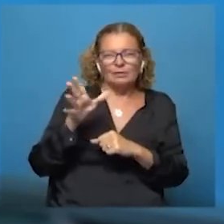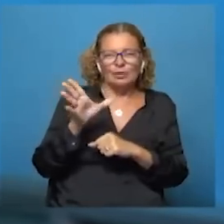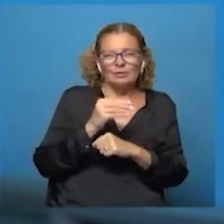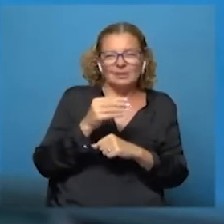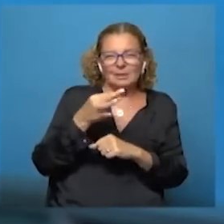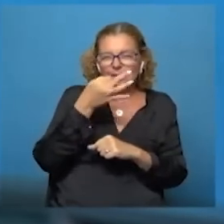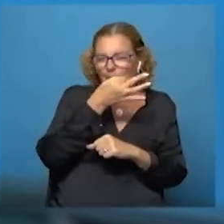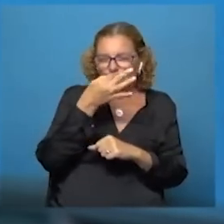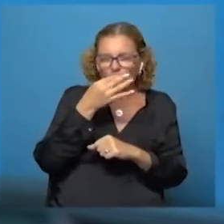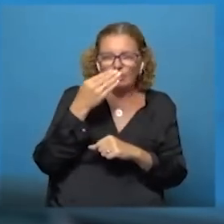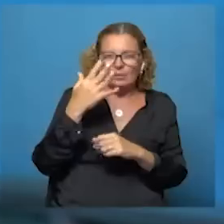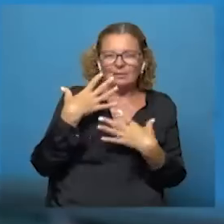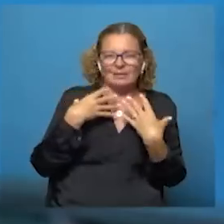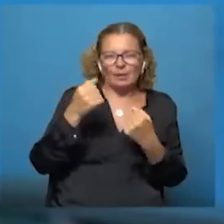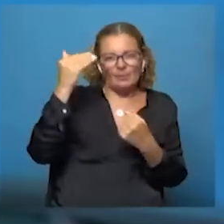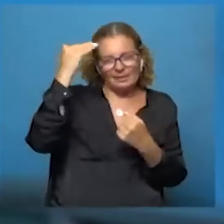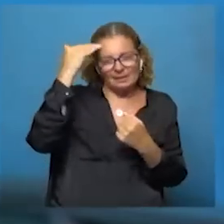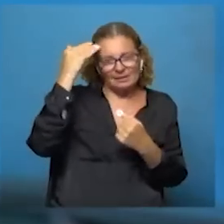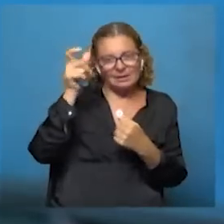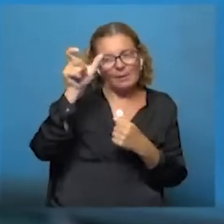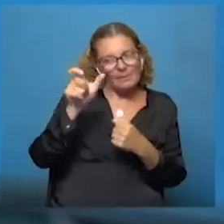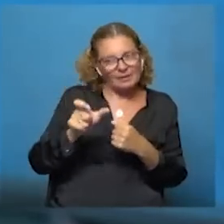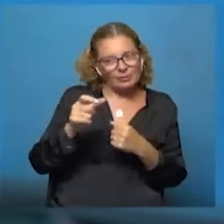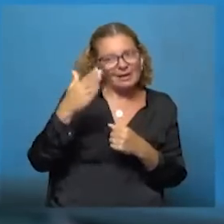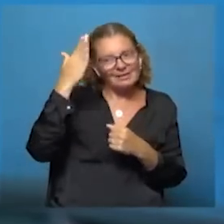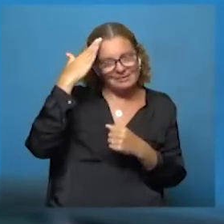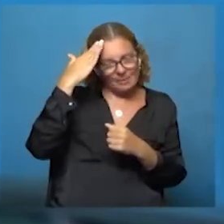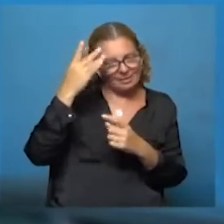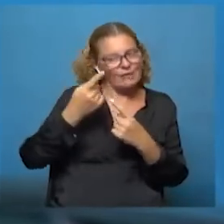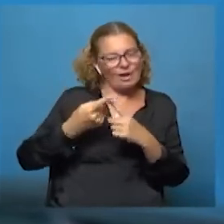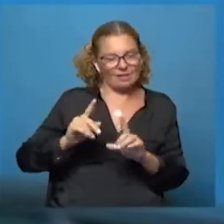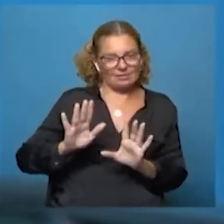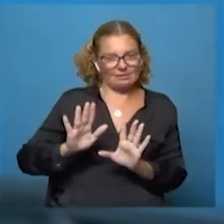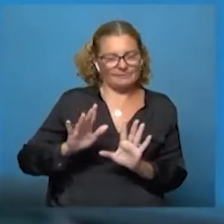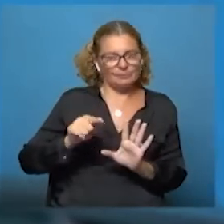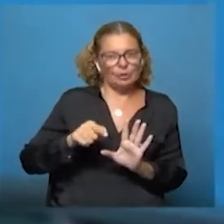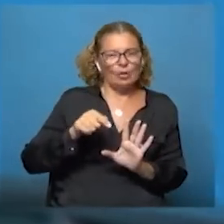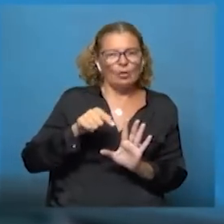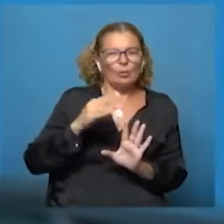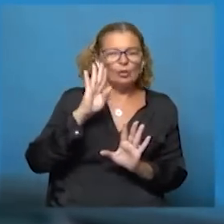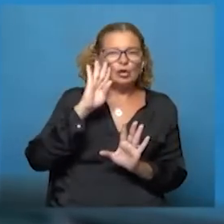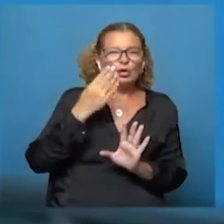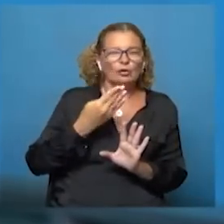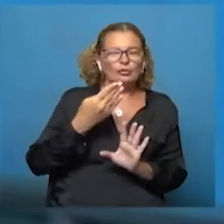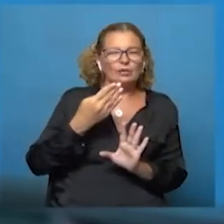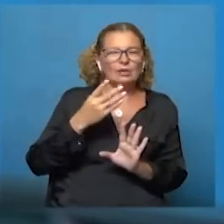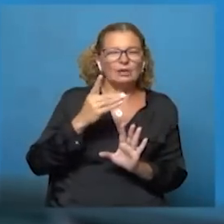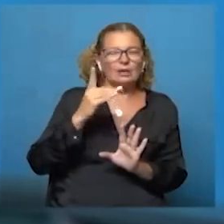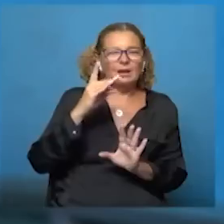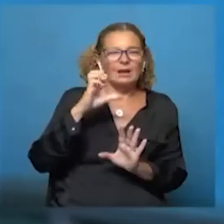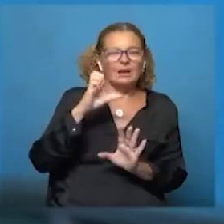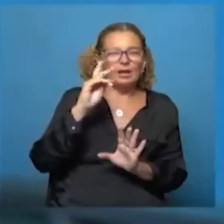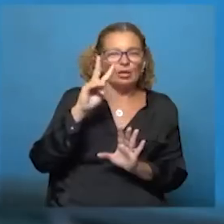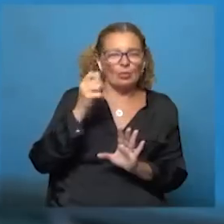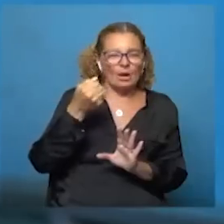el tema de adicciones Salud Mental digo Bueno tiene que haber gente que sepa digo como hoy uno reconoce a Eduardo cats en la parte